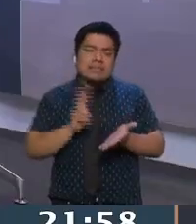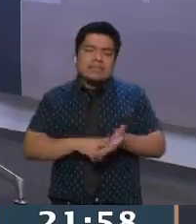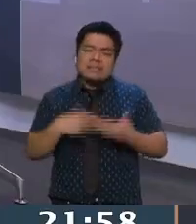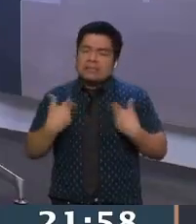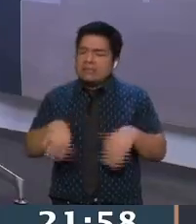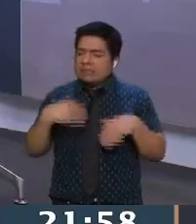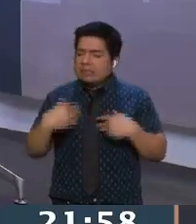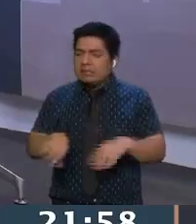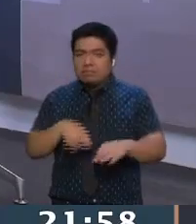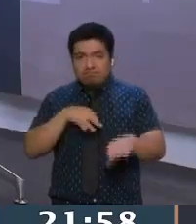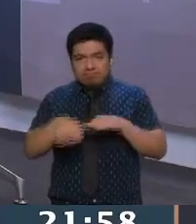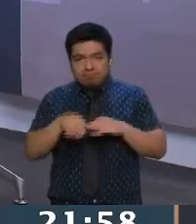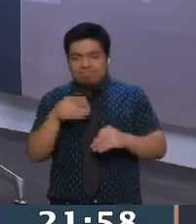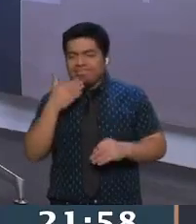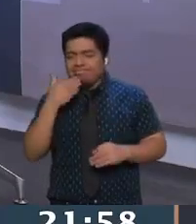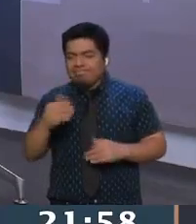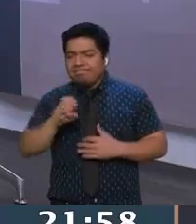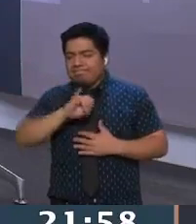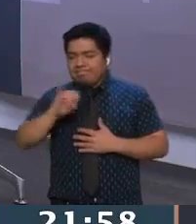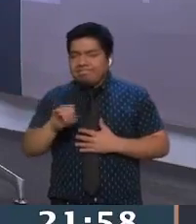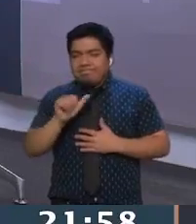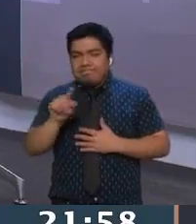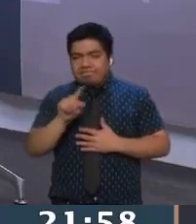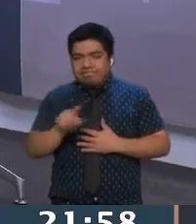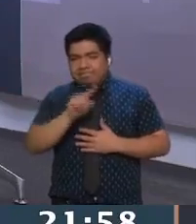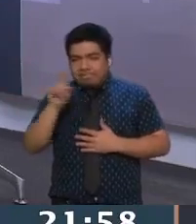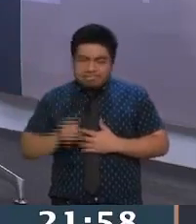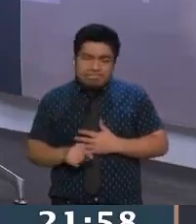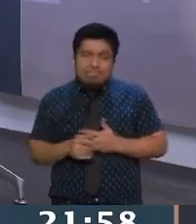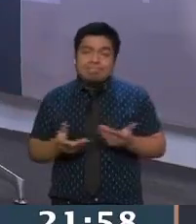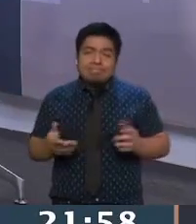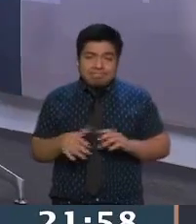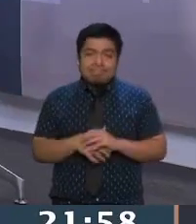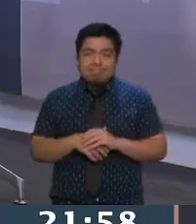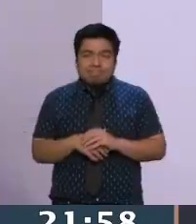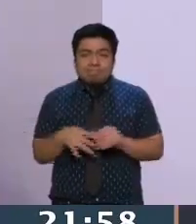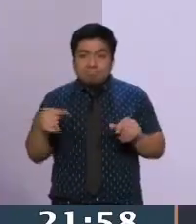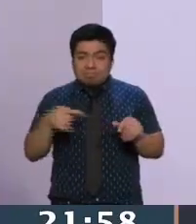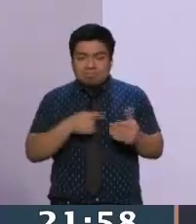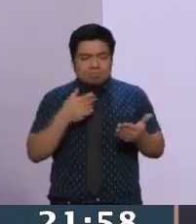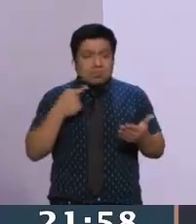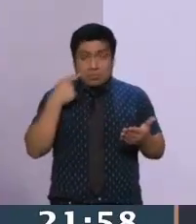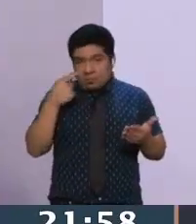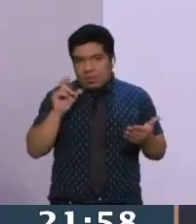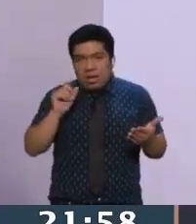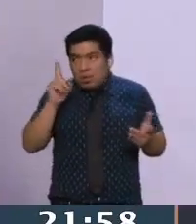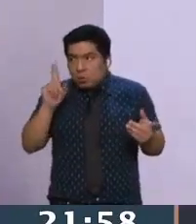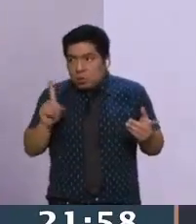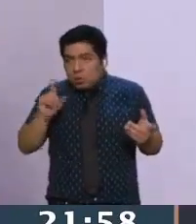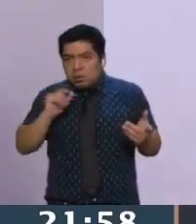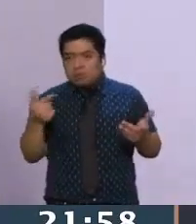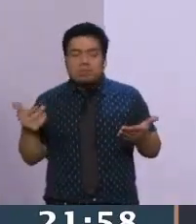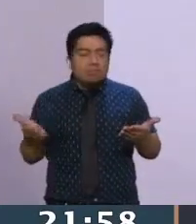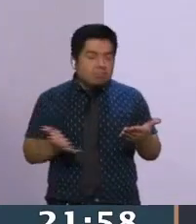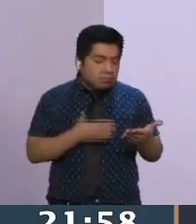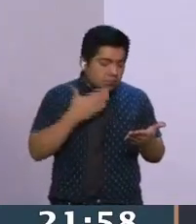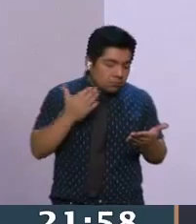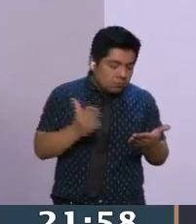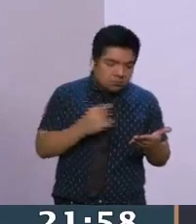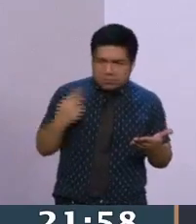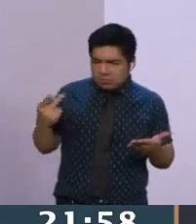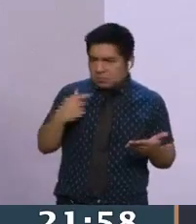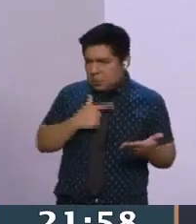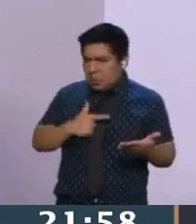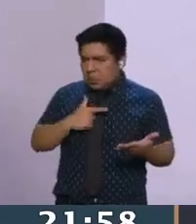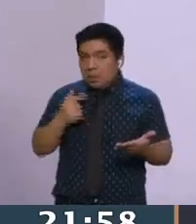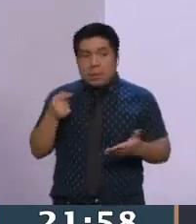enciclopédico, fonográfico del jazz en México. Y como bien lo dices, una fuente de consulta para todos quienes, bueno, a nosotros ya nos gusta el jazz, pero para